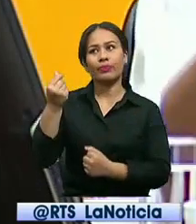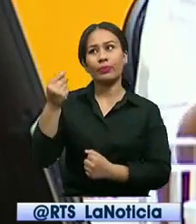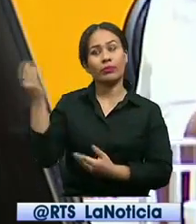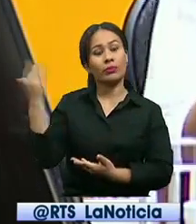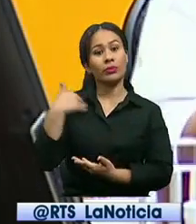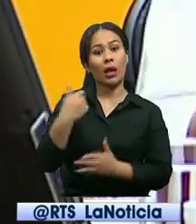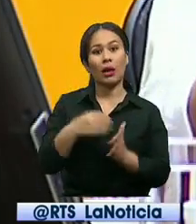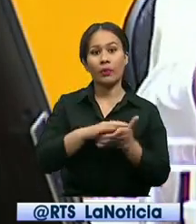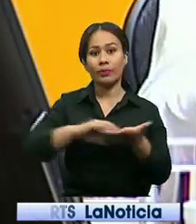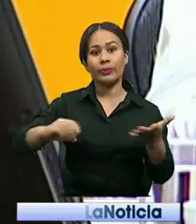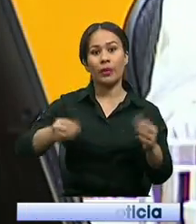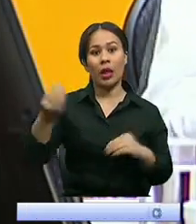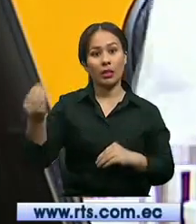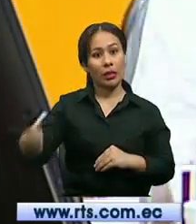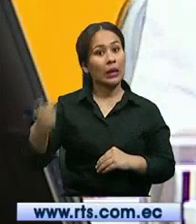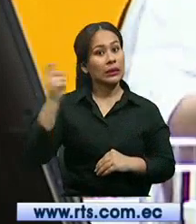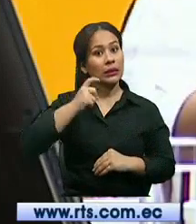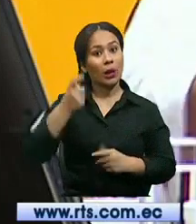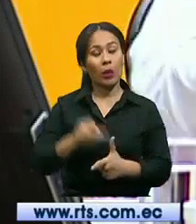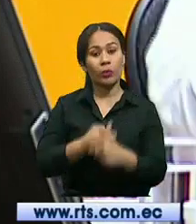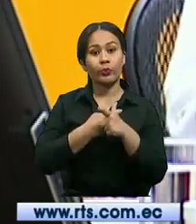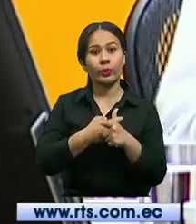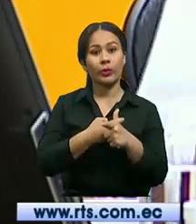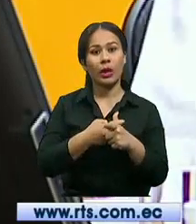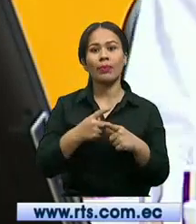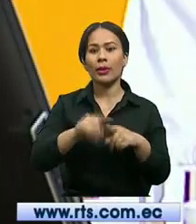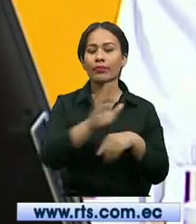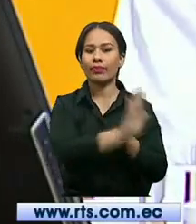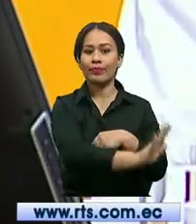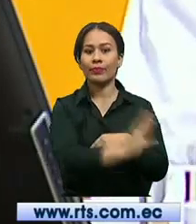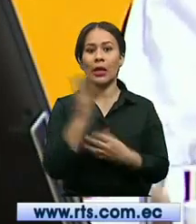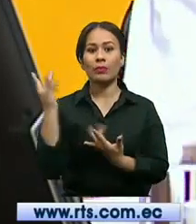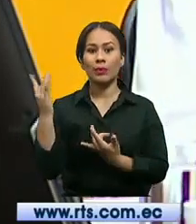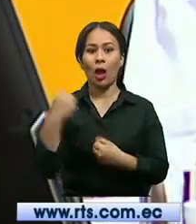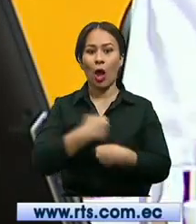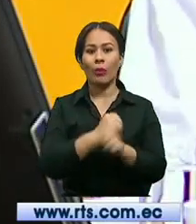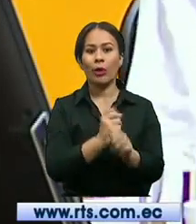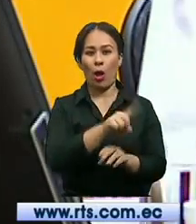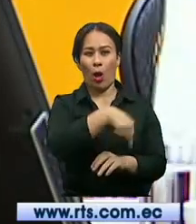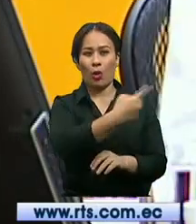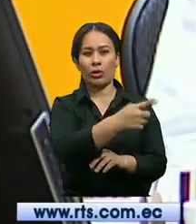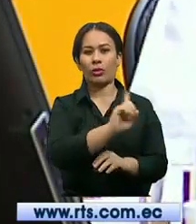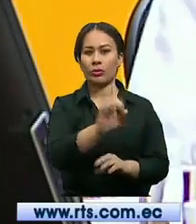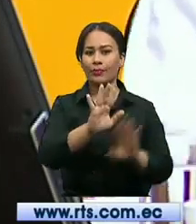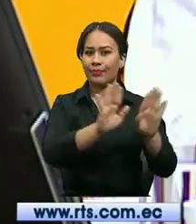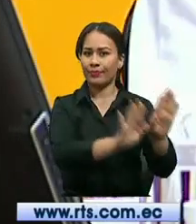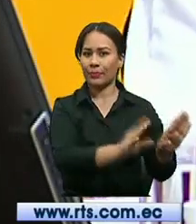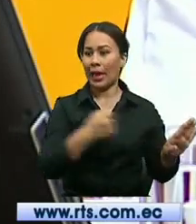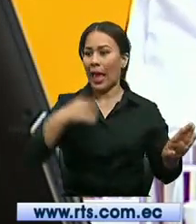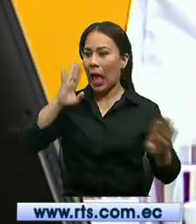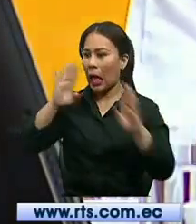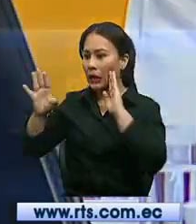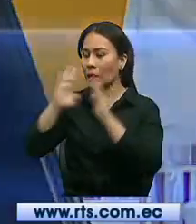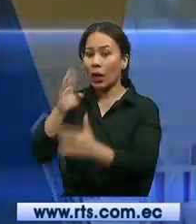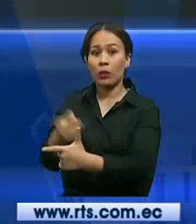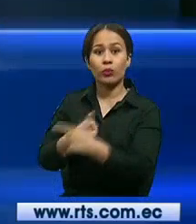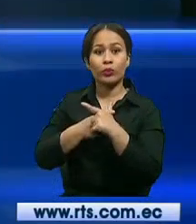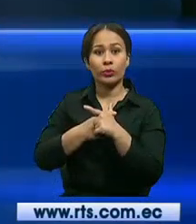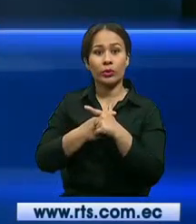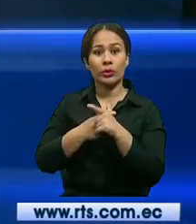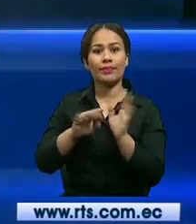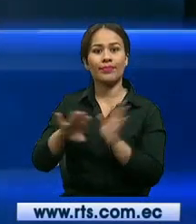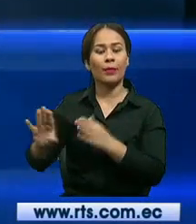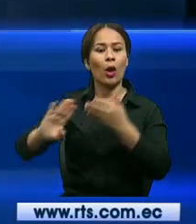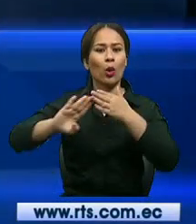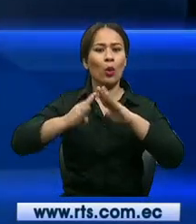que sacrificar algunas obras que son deseables, pero que pueden esperar un poco más. Y buscaban reactivar la economía, ahora tenemos que atender urgencias.